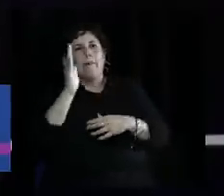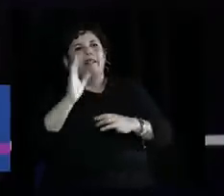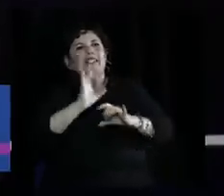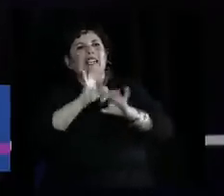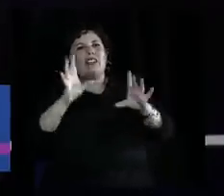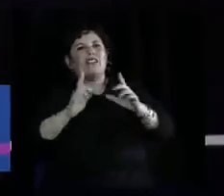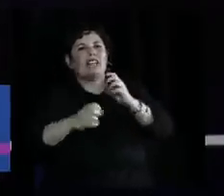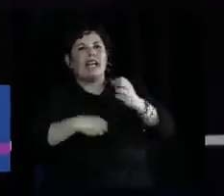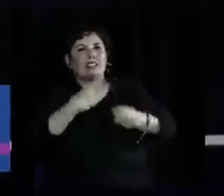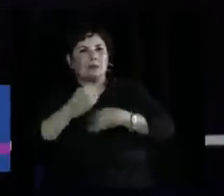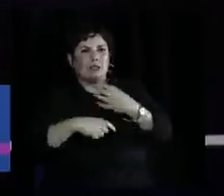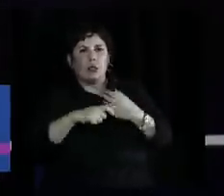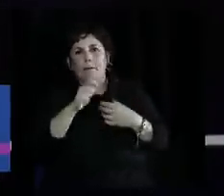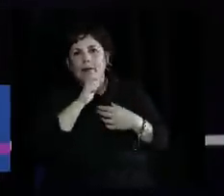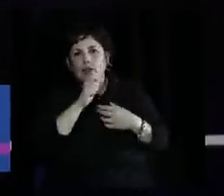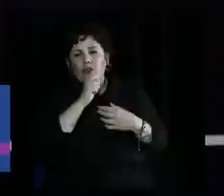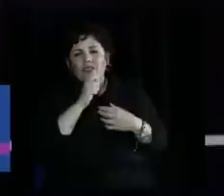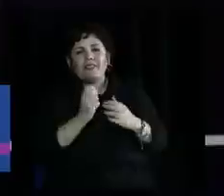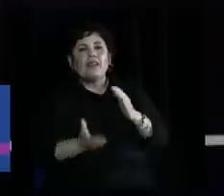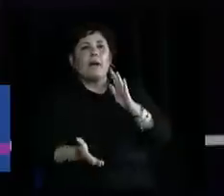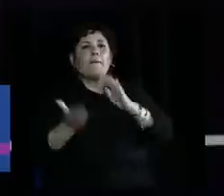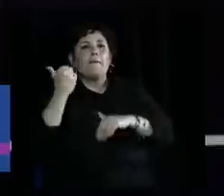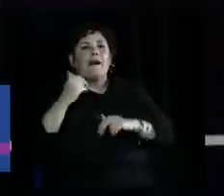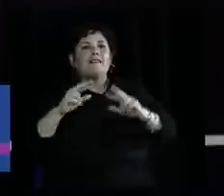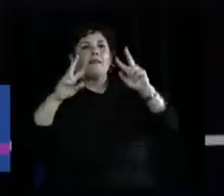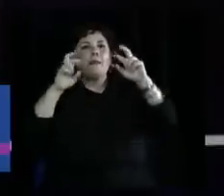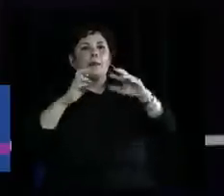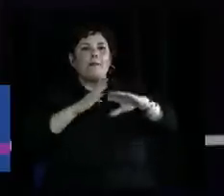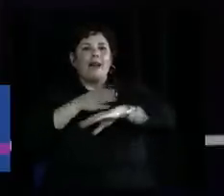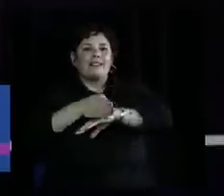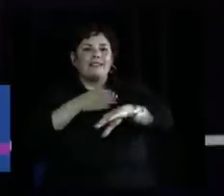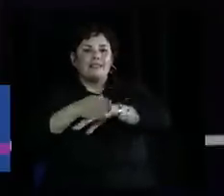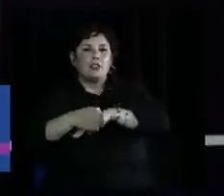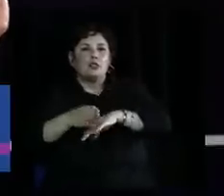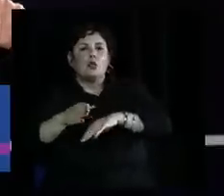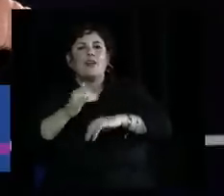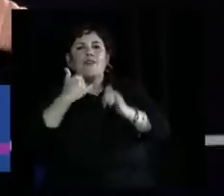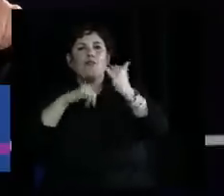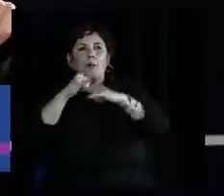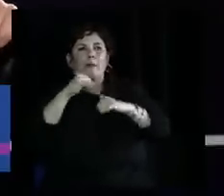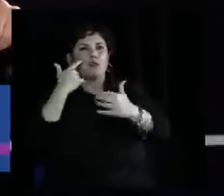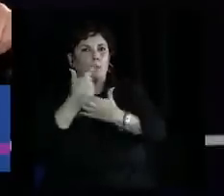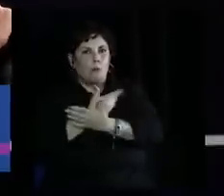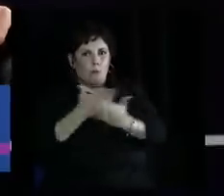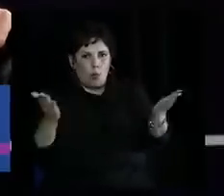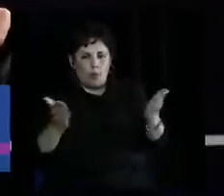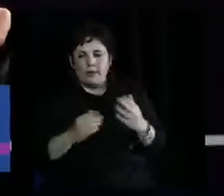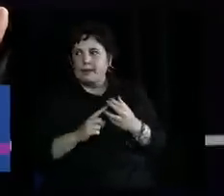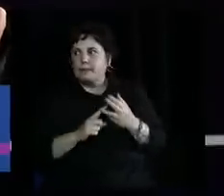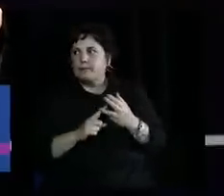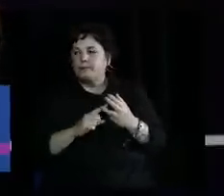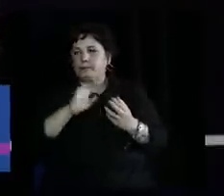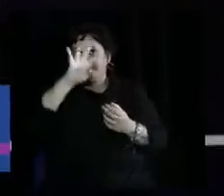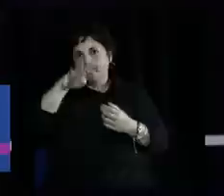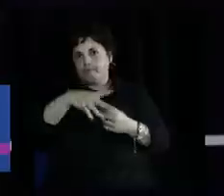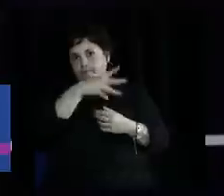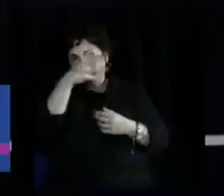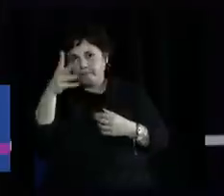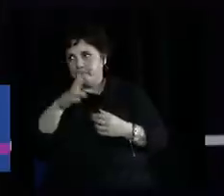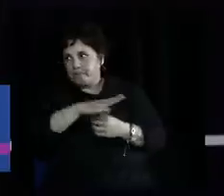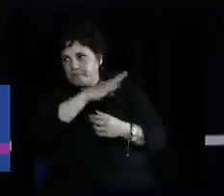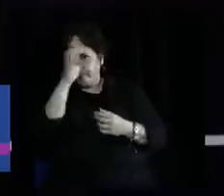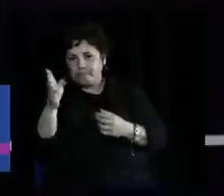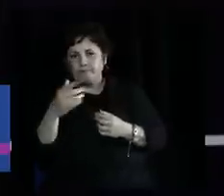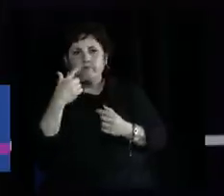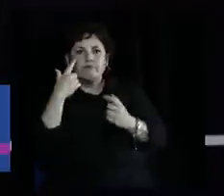expresión de los periodistas, sobre todo en el tema de acceso a la información pública. La siguiente gráfica que muestra este informe,